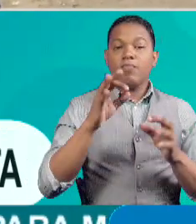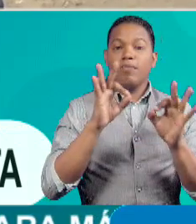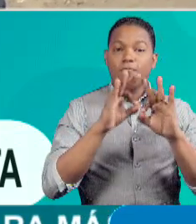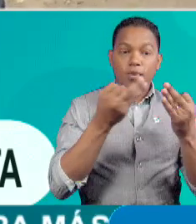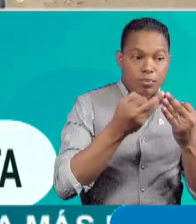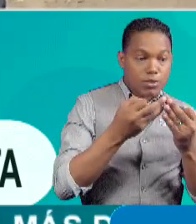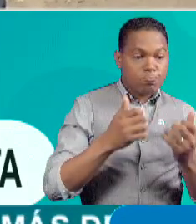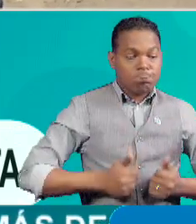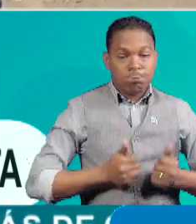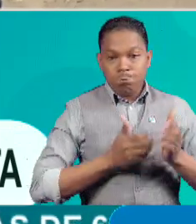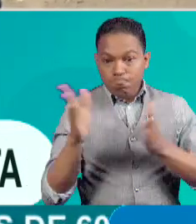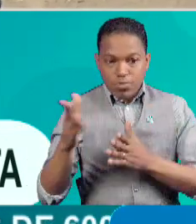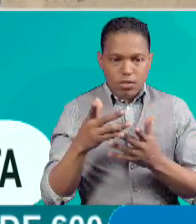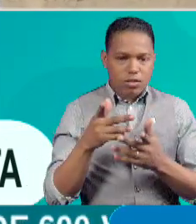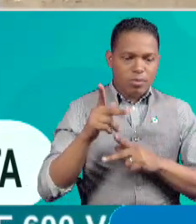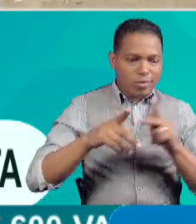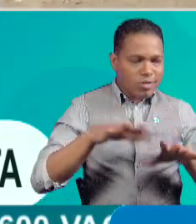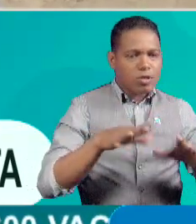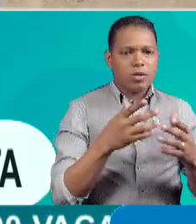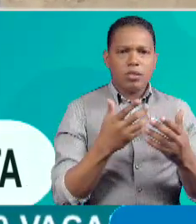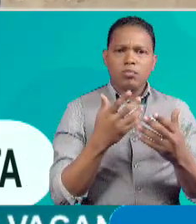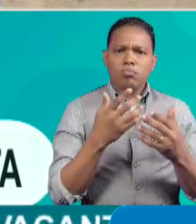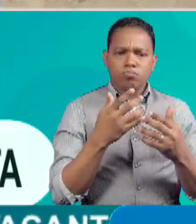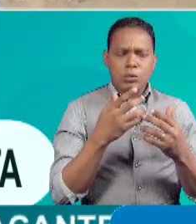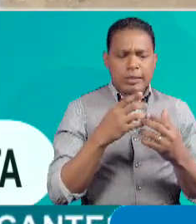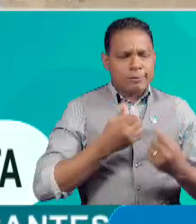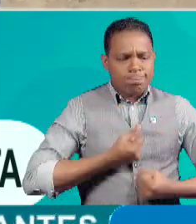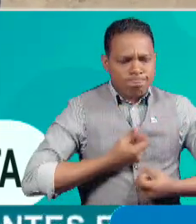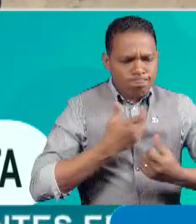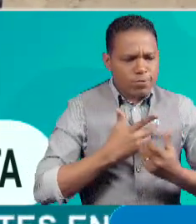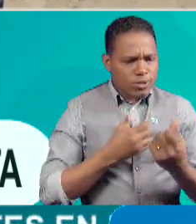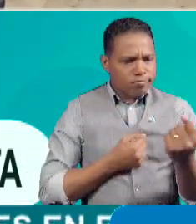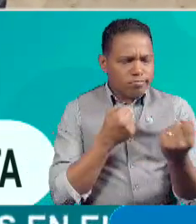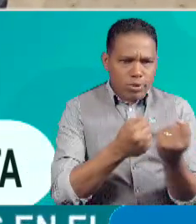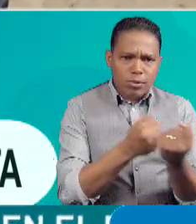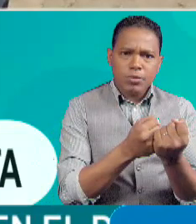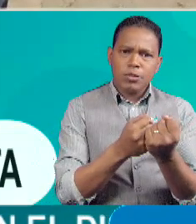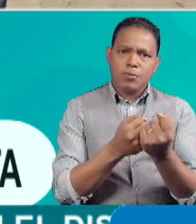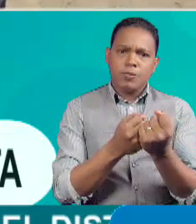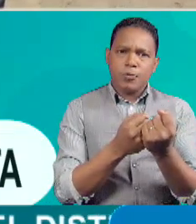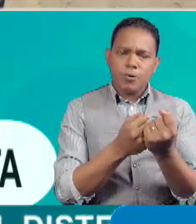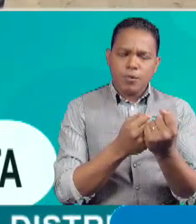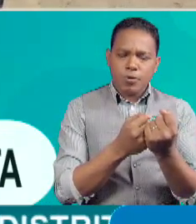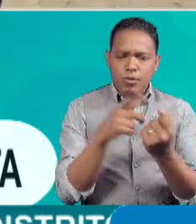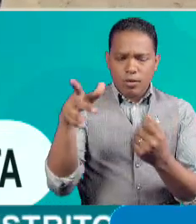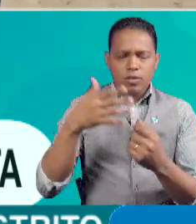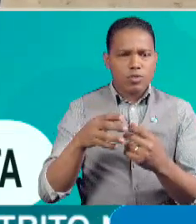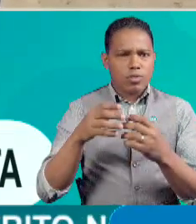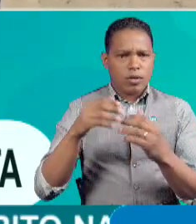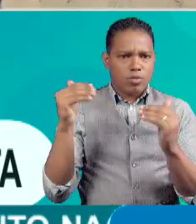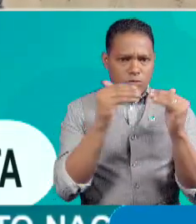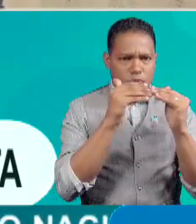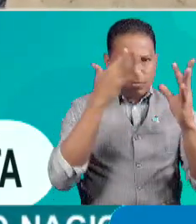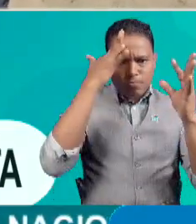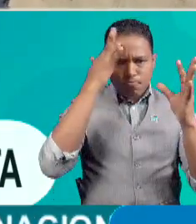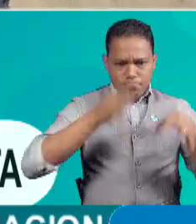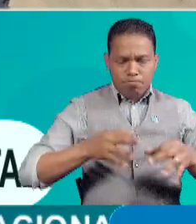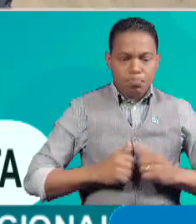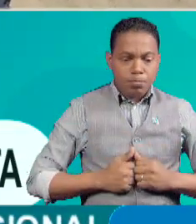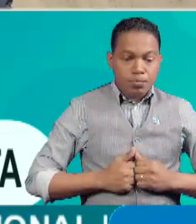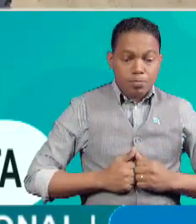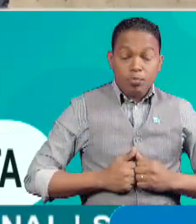víctimas reaccionaran en apoyo y en favor a esta imposición que hizo la justicia.